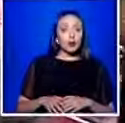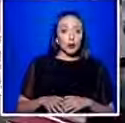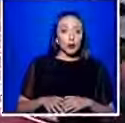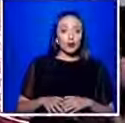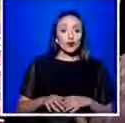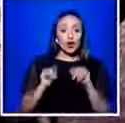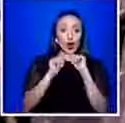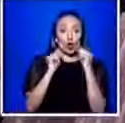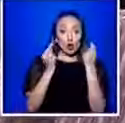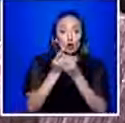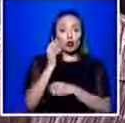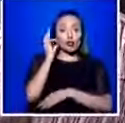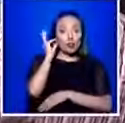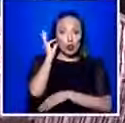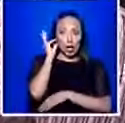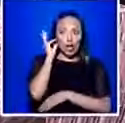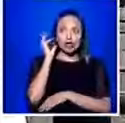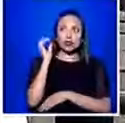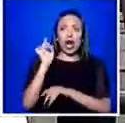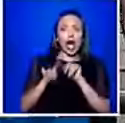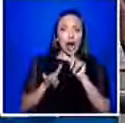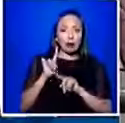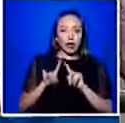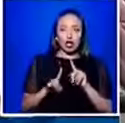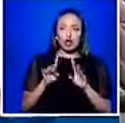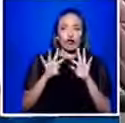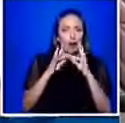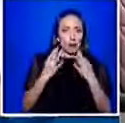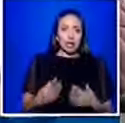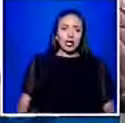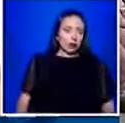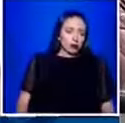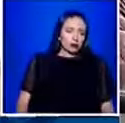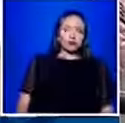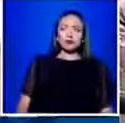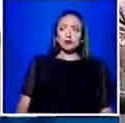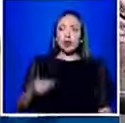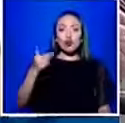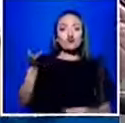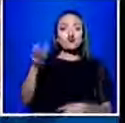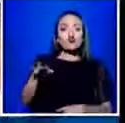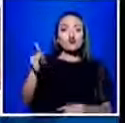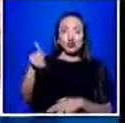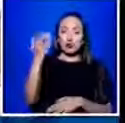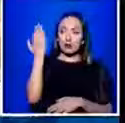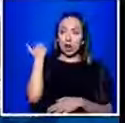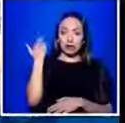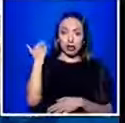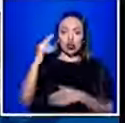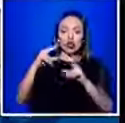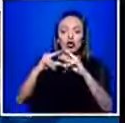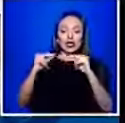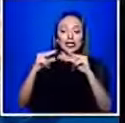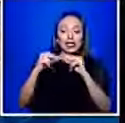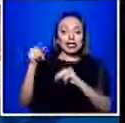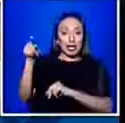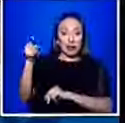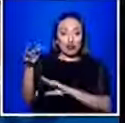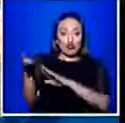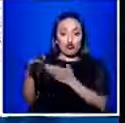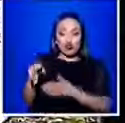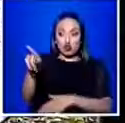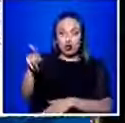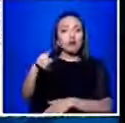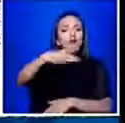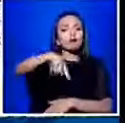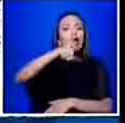Organizaciones de mujeres, familiares y amigos de la subteniente del ejército Pamela Atti, muerta en julio pasado en la brigada de Selva 19 Napo,